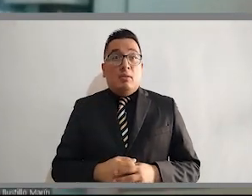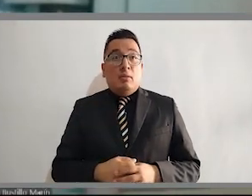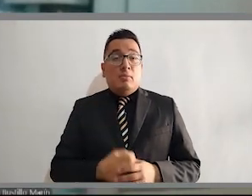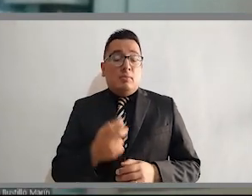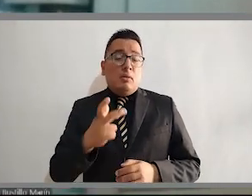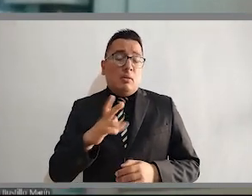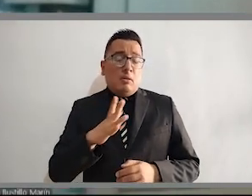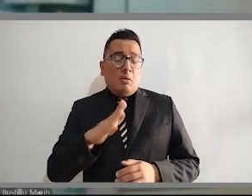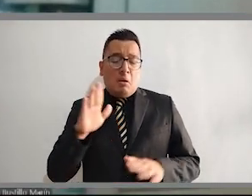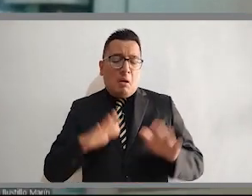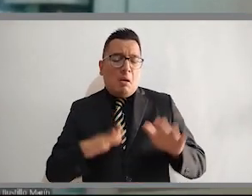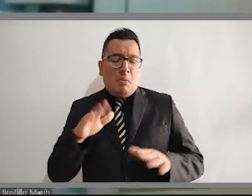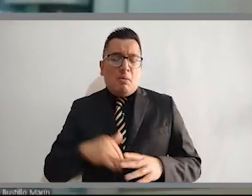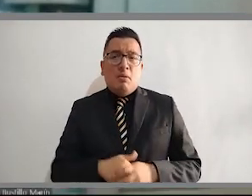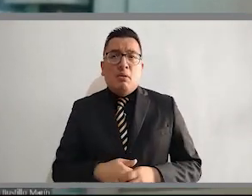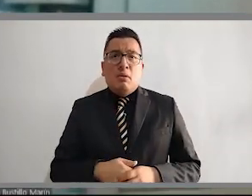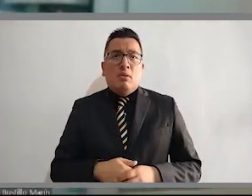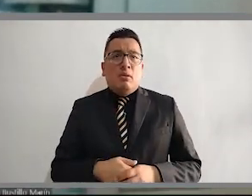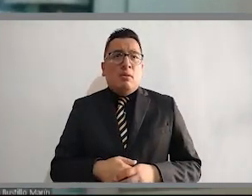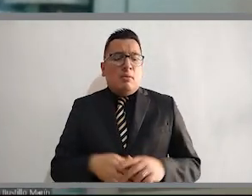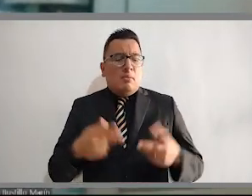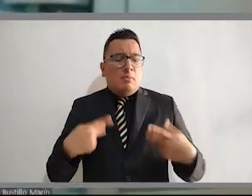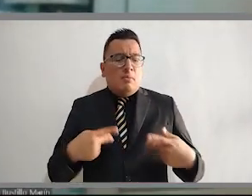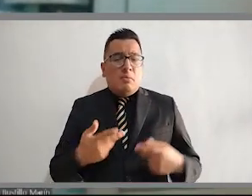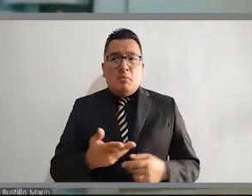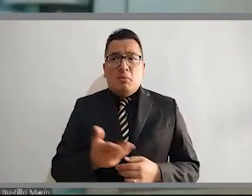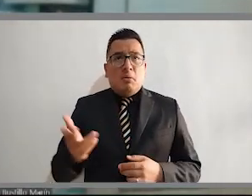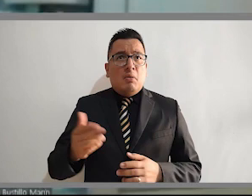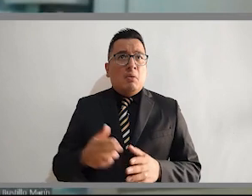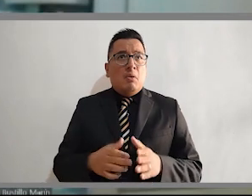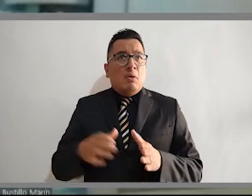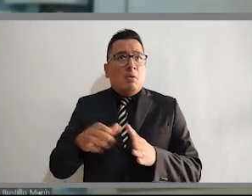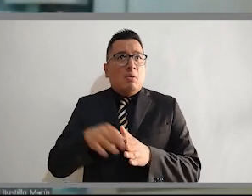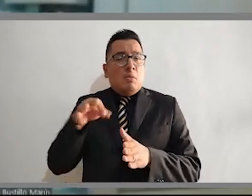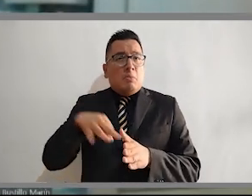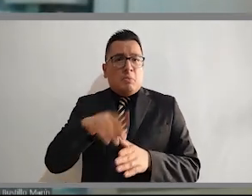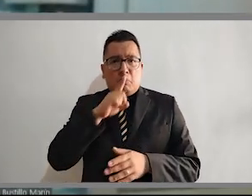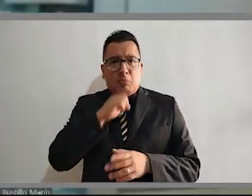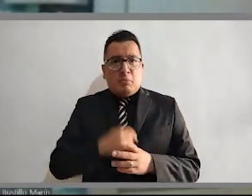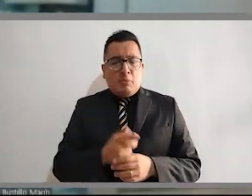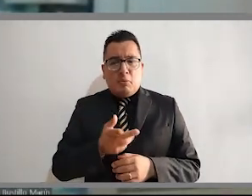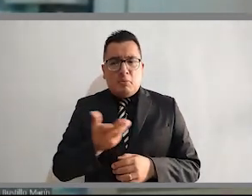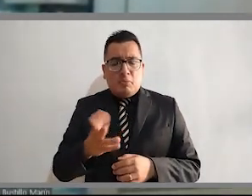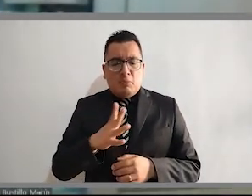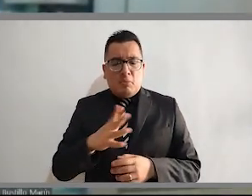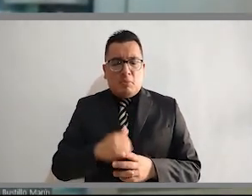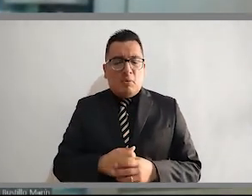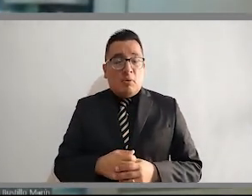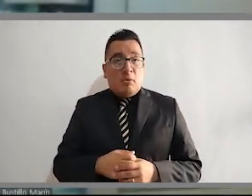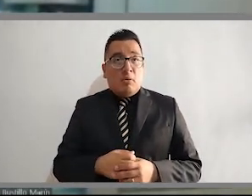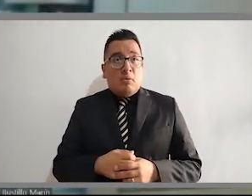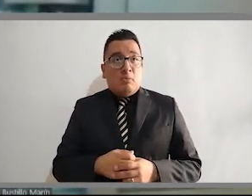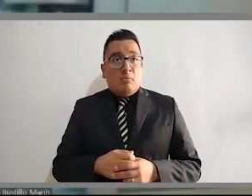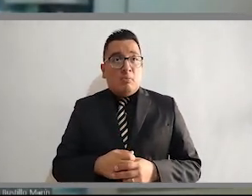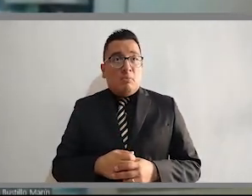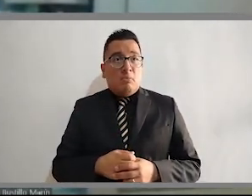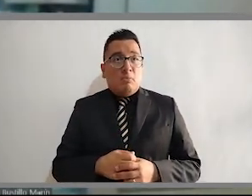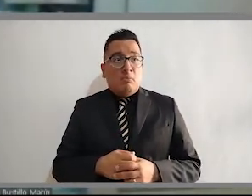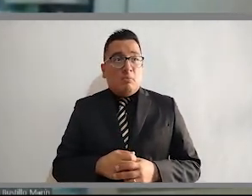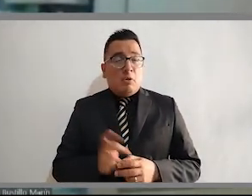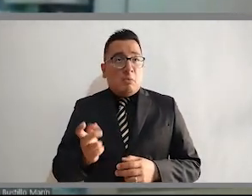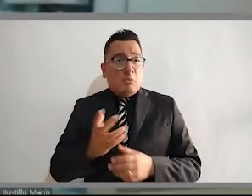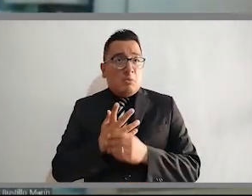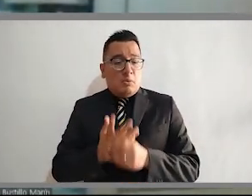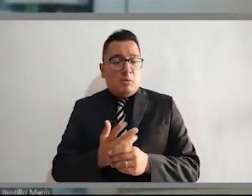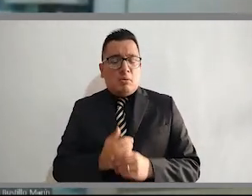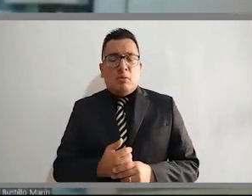también ha habido casos de violencia política de género de personas que no son electas por elección popular y que no forman parte de los órganos electorales, y